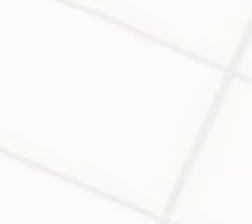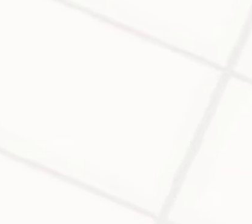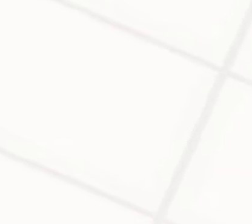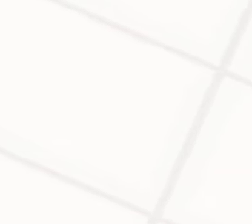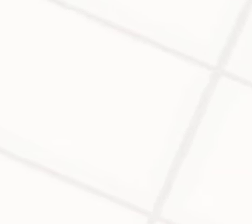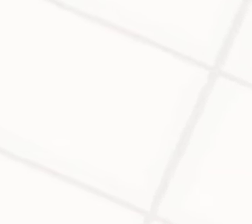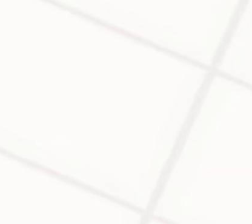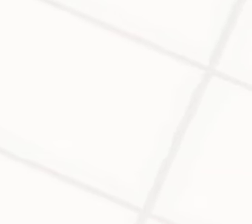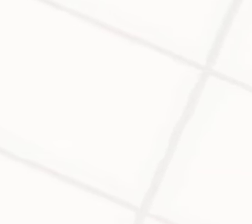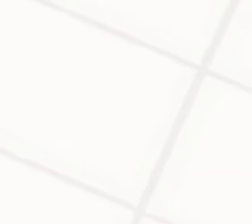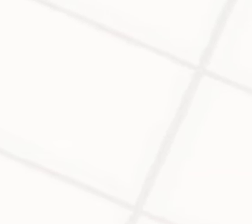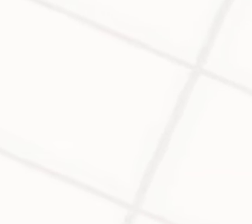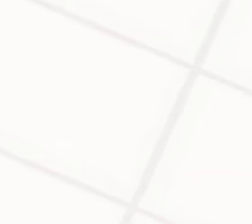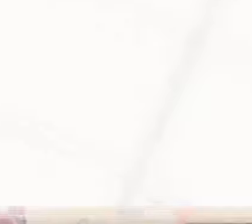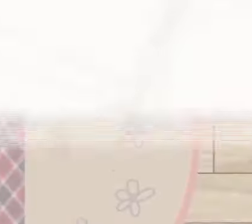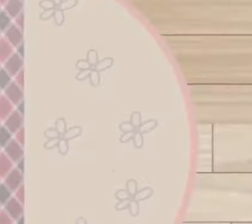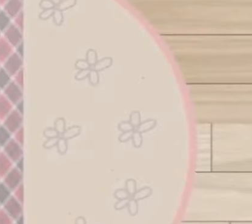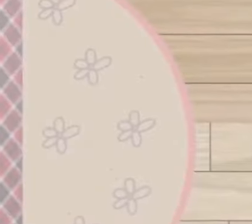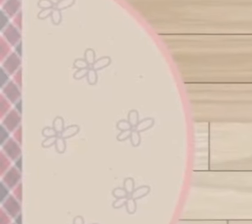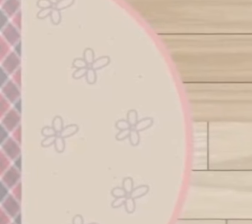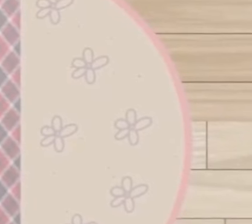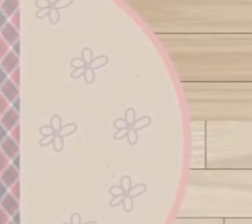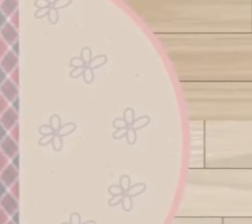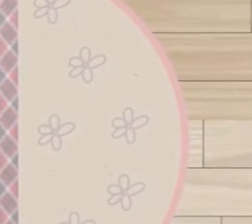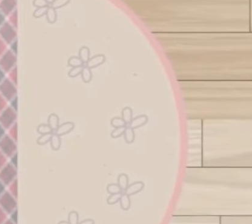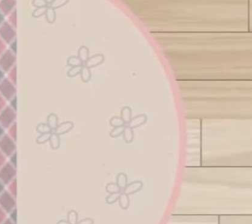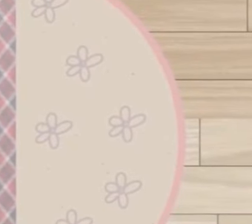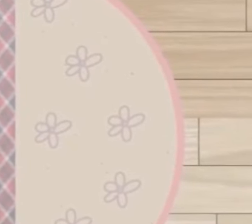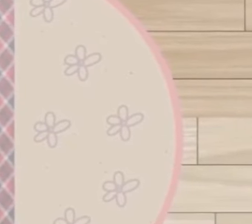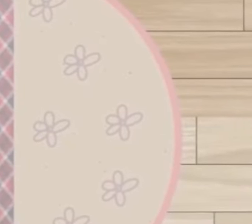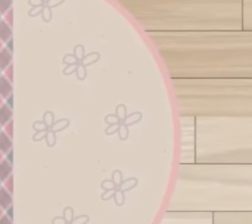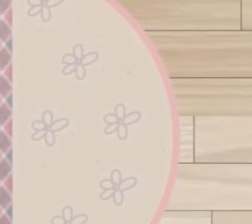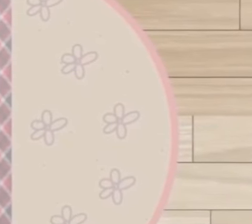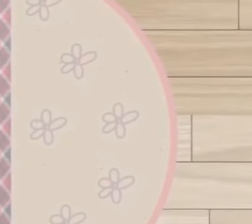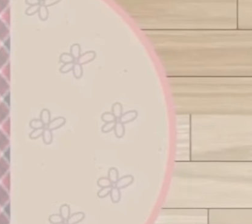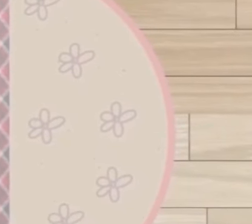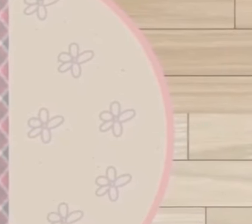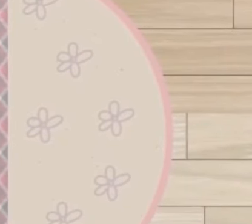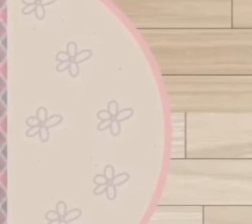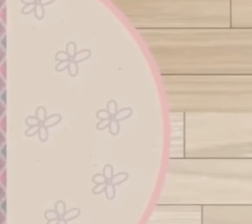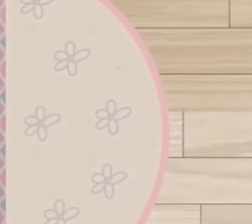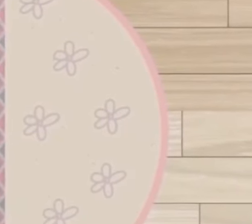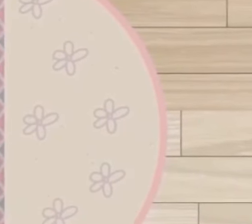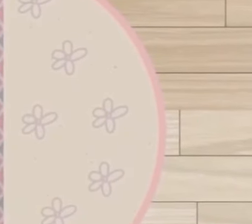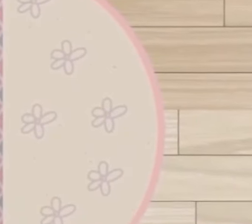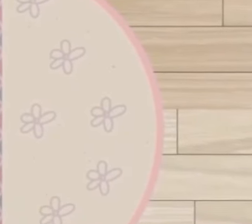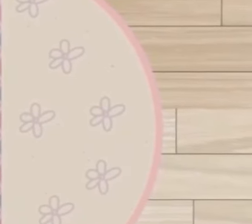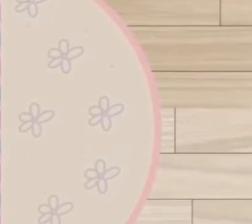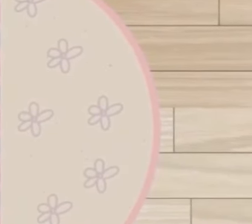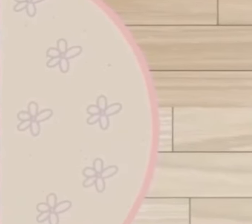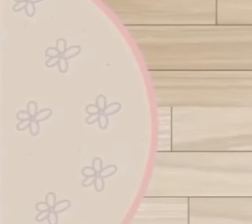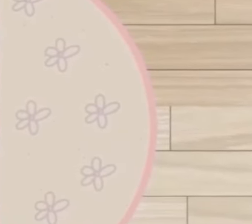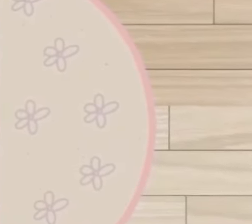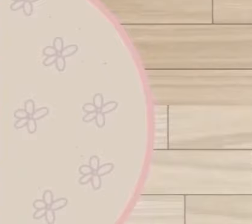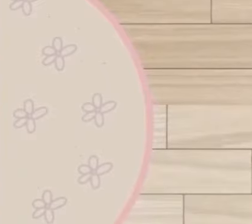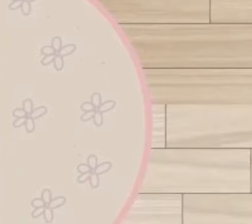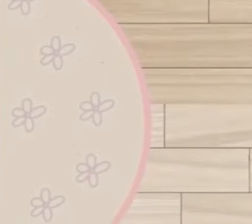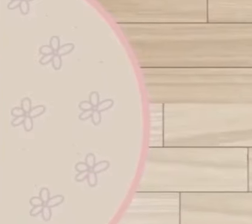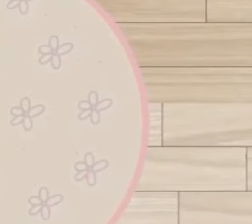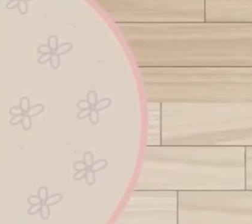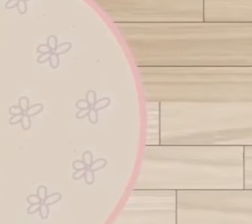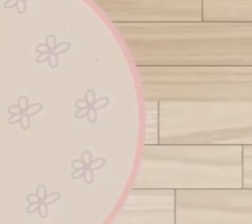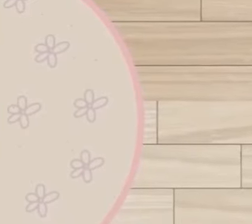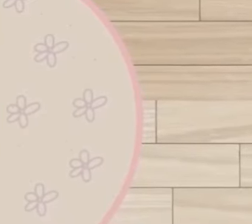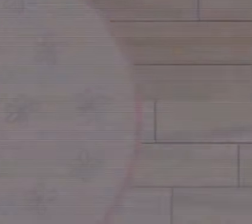Al igual que la mayoría, Marta escucha música, mira películas, hace transacciones bancarias y comparte fotos. Aunque